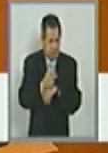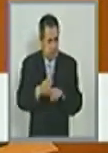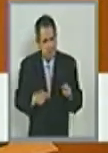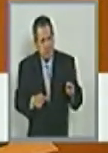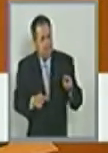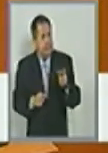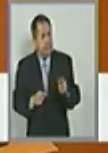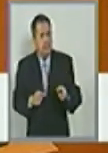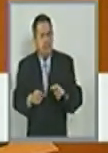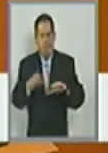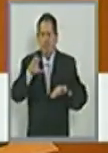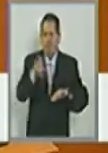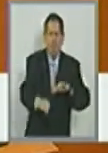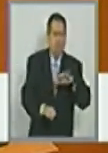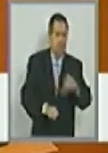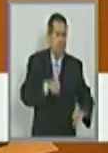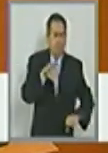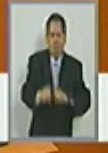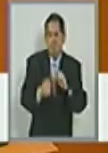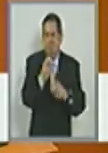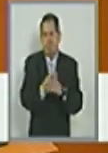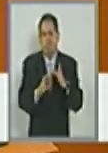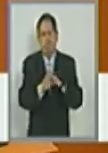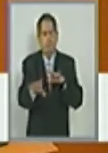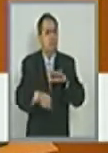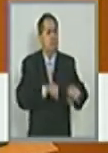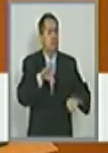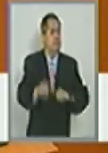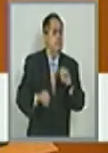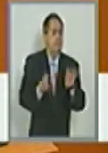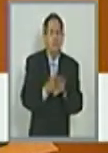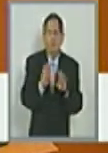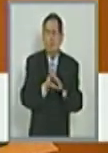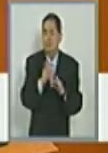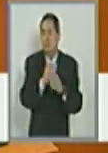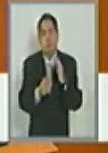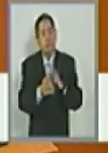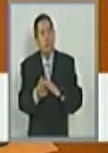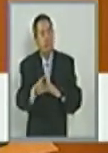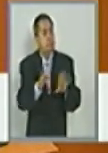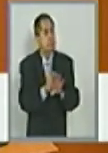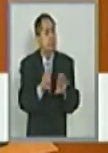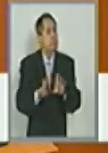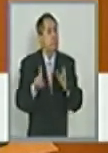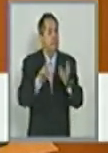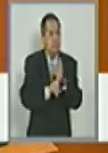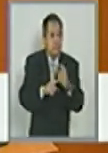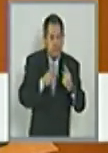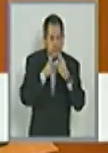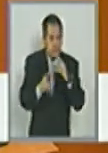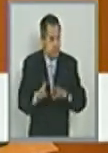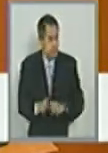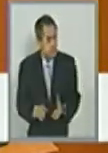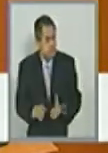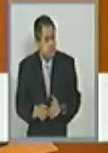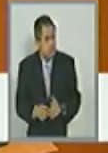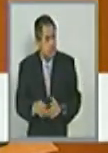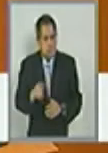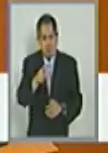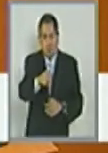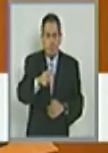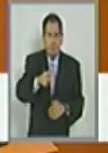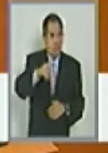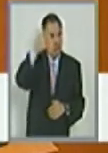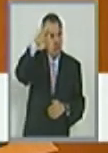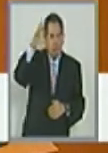norteamericana capturan a los migrantes que intentan cruzar la frontera y posteriormente separan a los